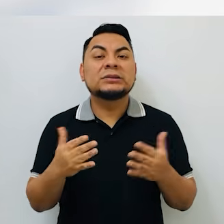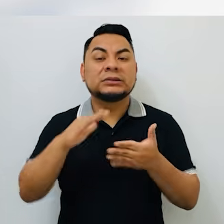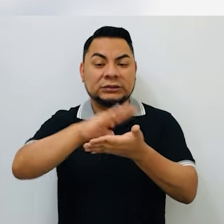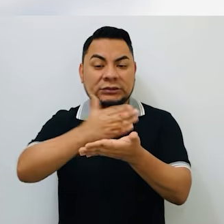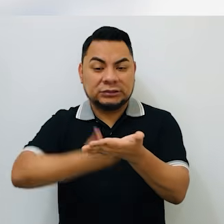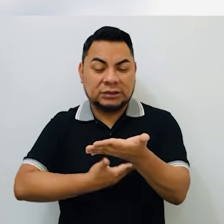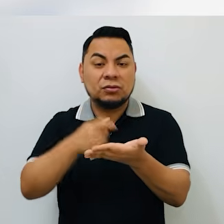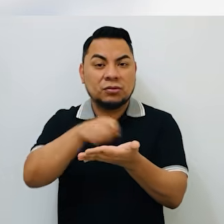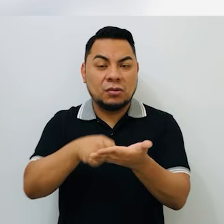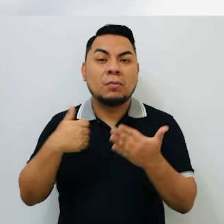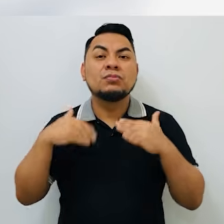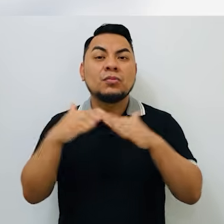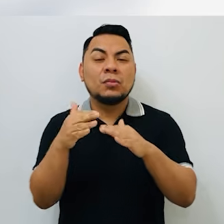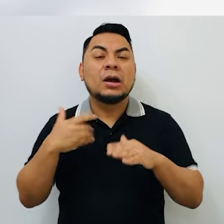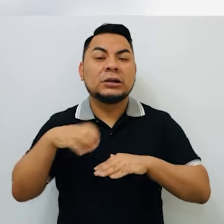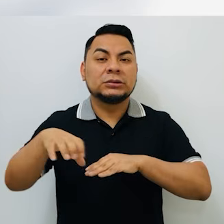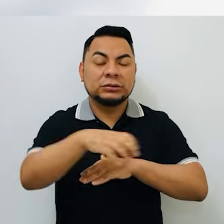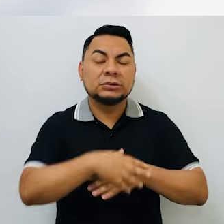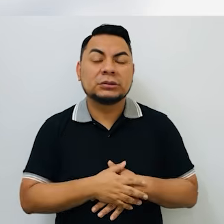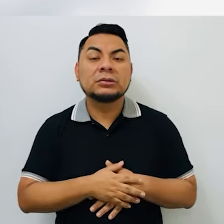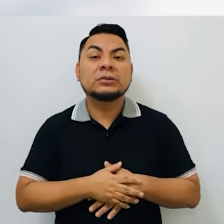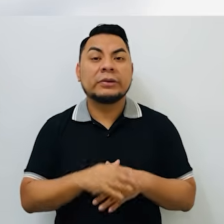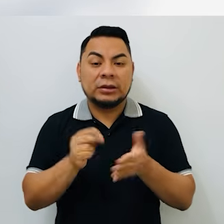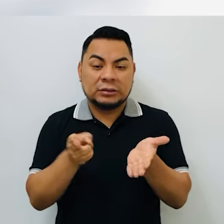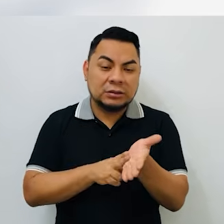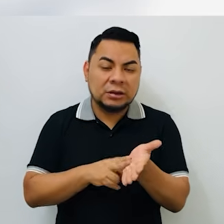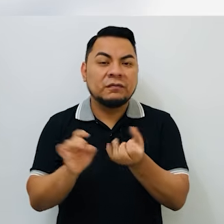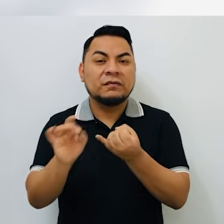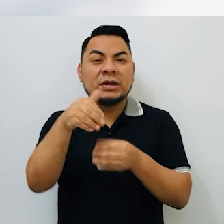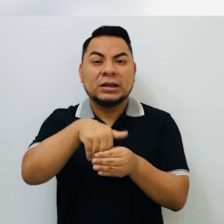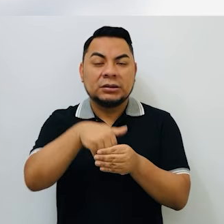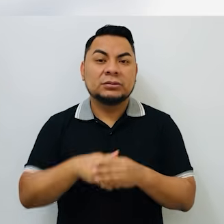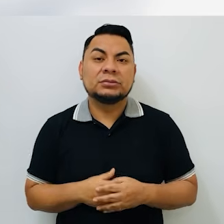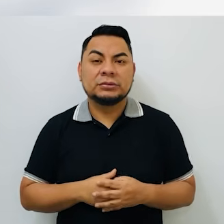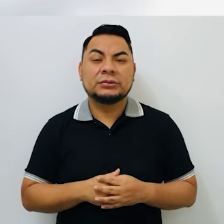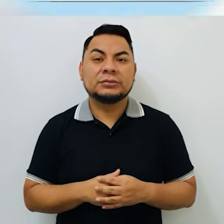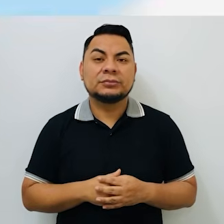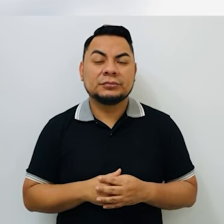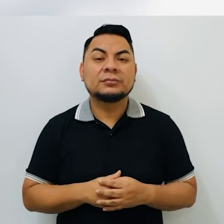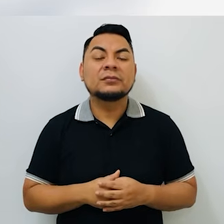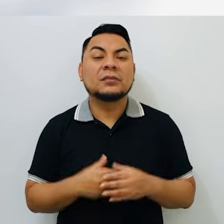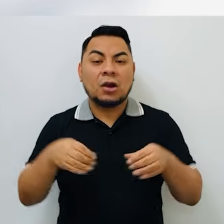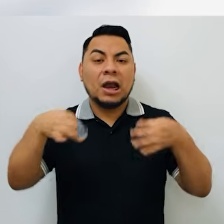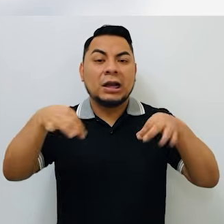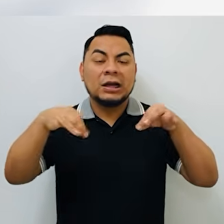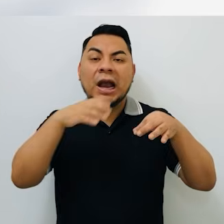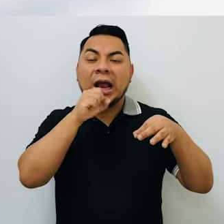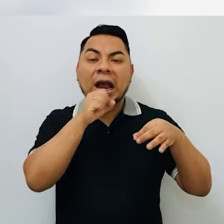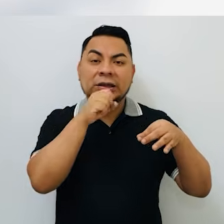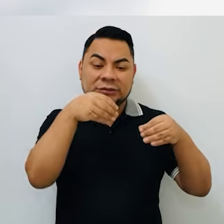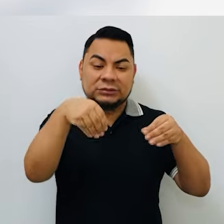cédulas regionales y municipales, etiqueta restos electorales, sobre